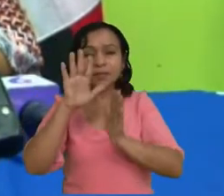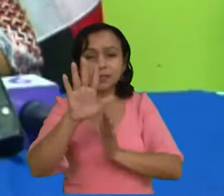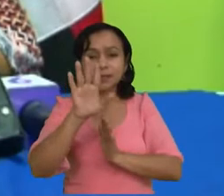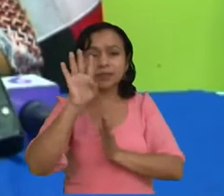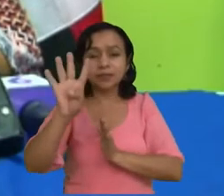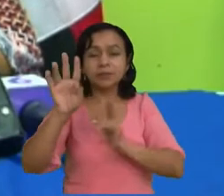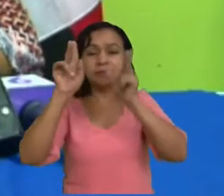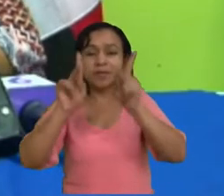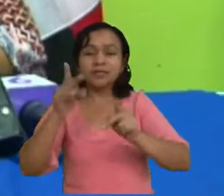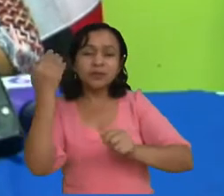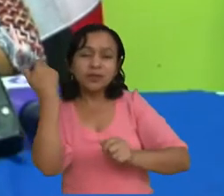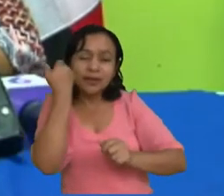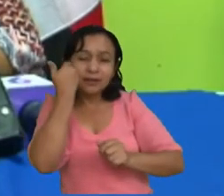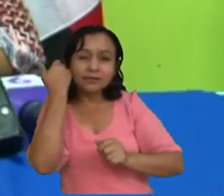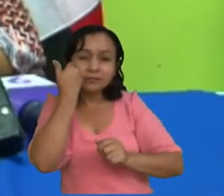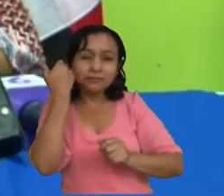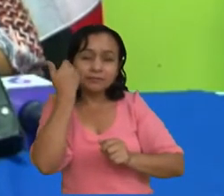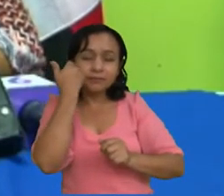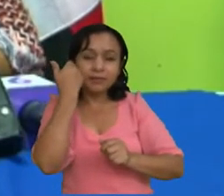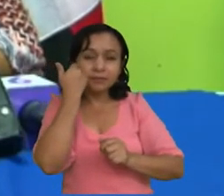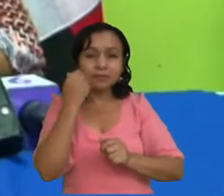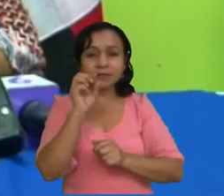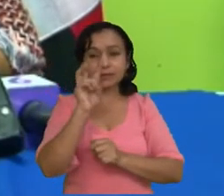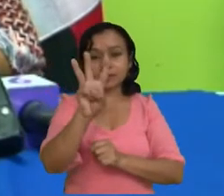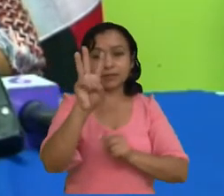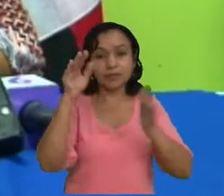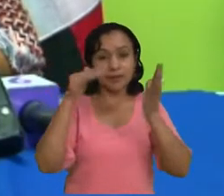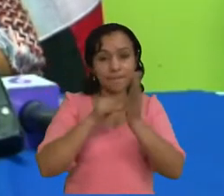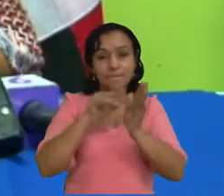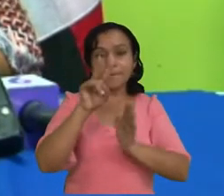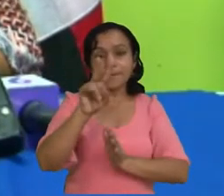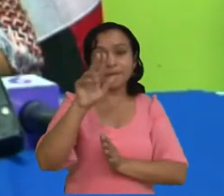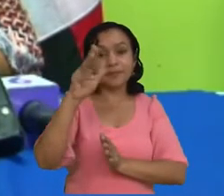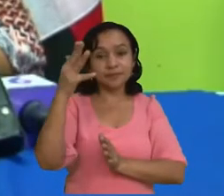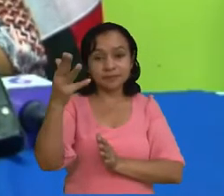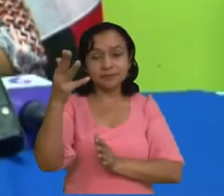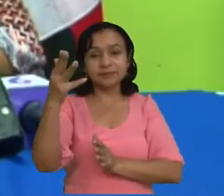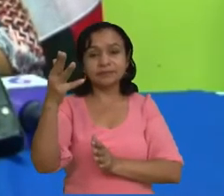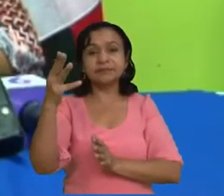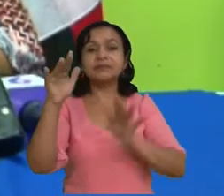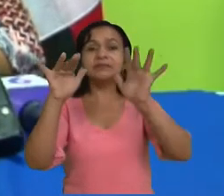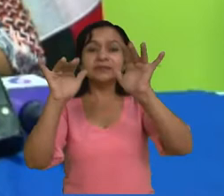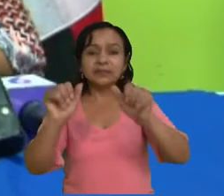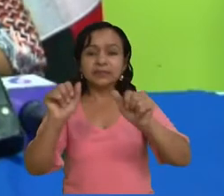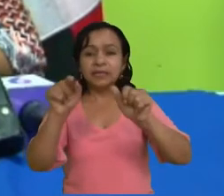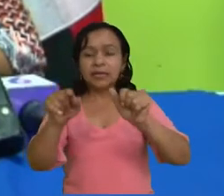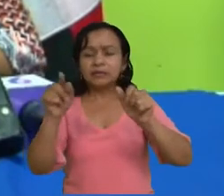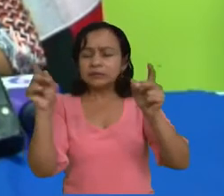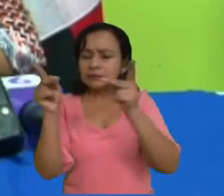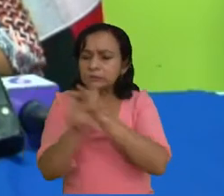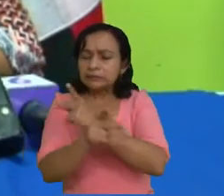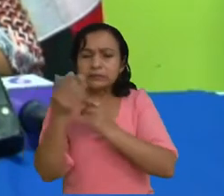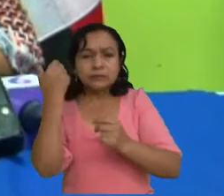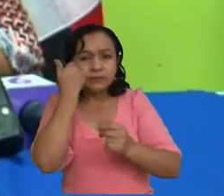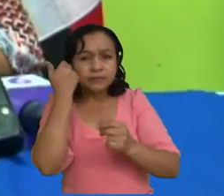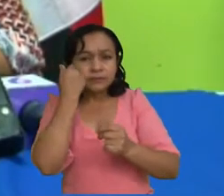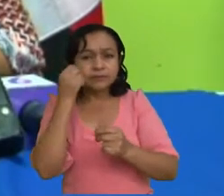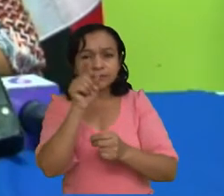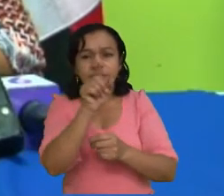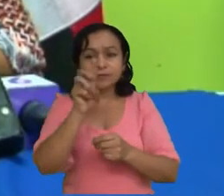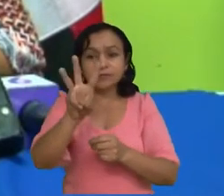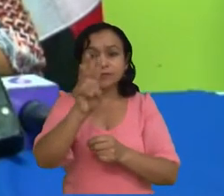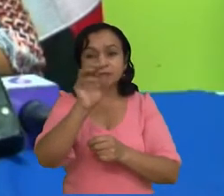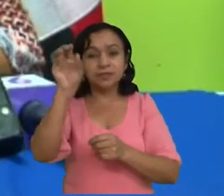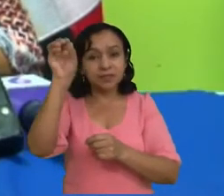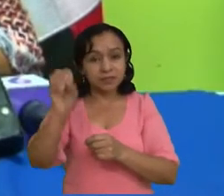24.554 casos confirmados, de los cuales 3.219 han presentado un nivel de gravedad que equivale a un 13%